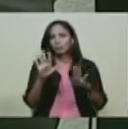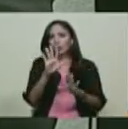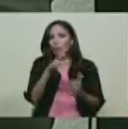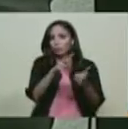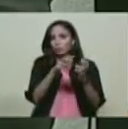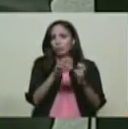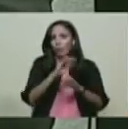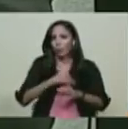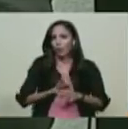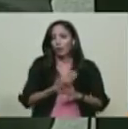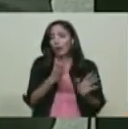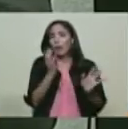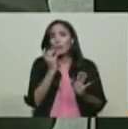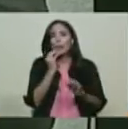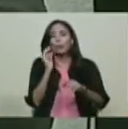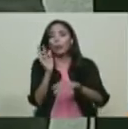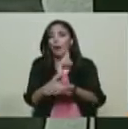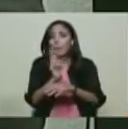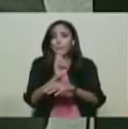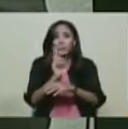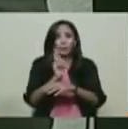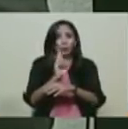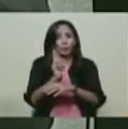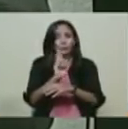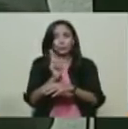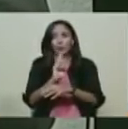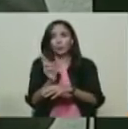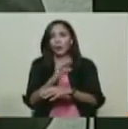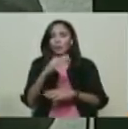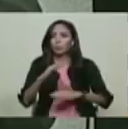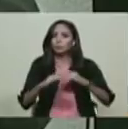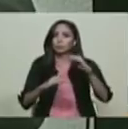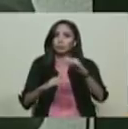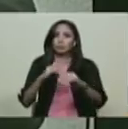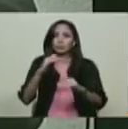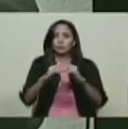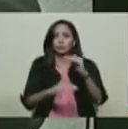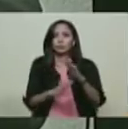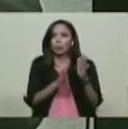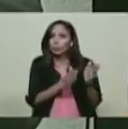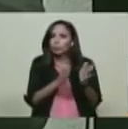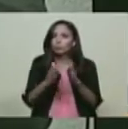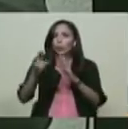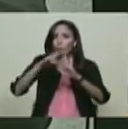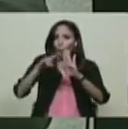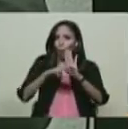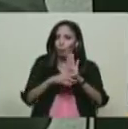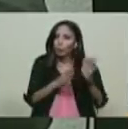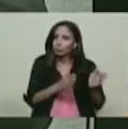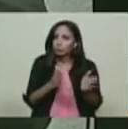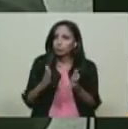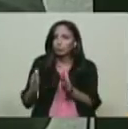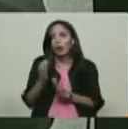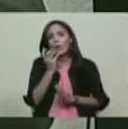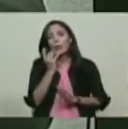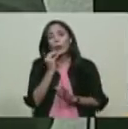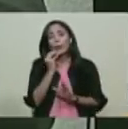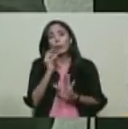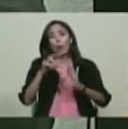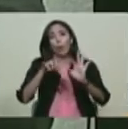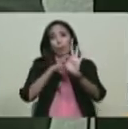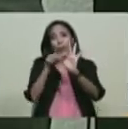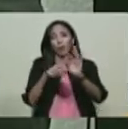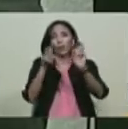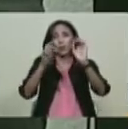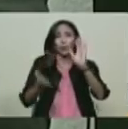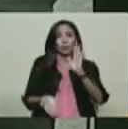en muy poco tiempo, con toda la fortaleza y los pasos y cumpliendo los protocolos necesarios, sea una de las monedas de mayor garantía y